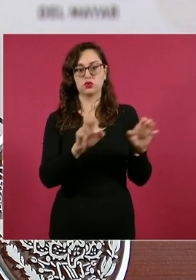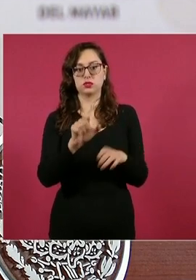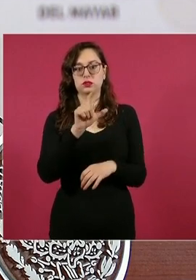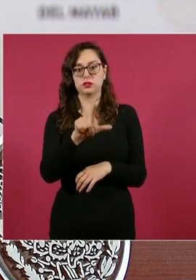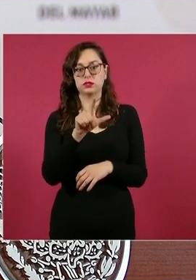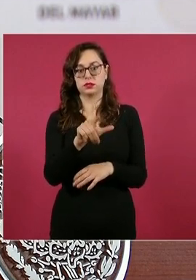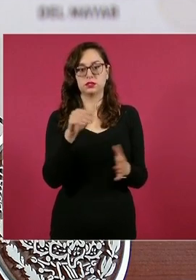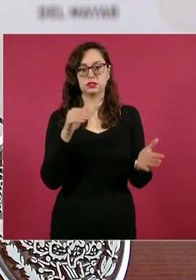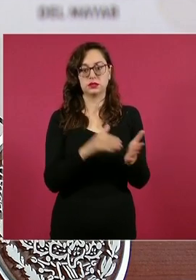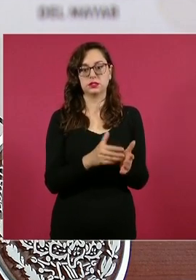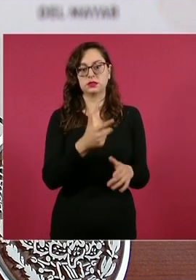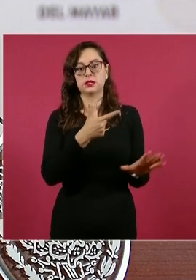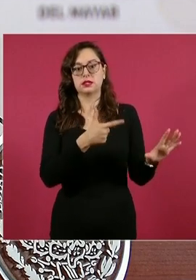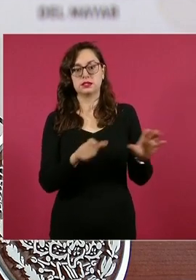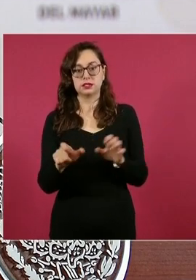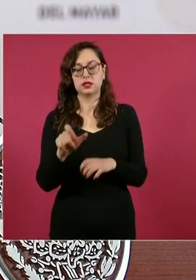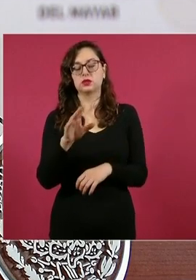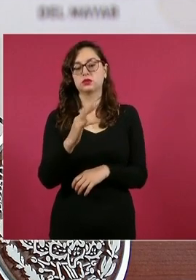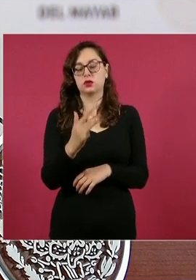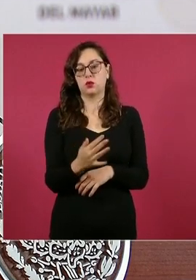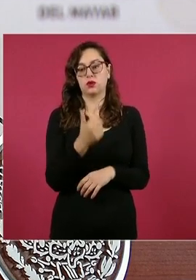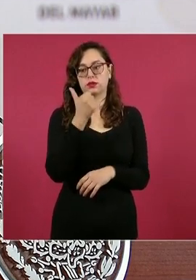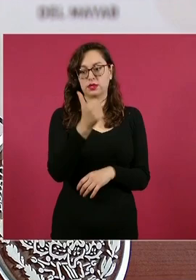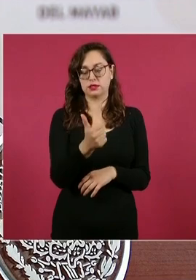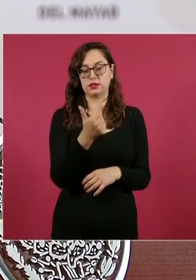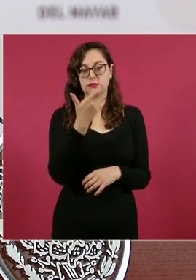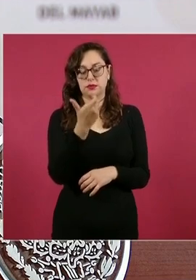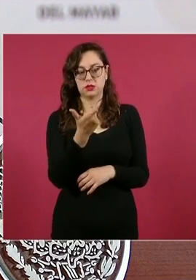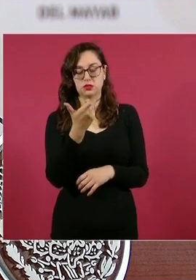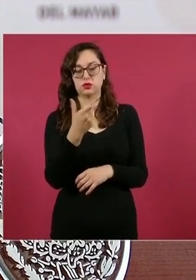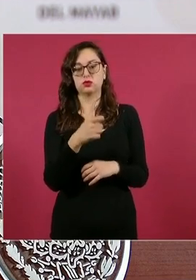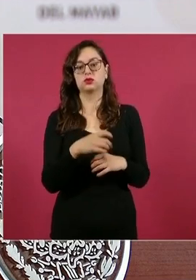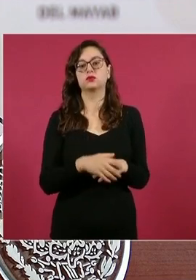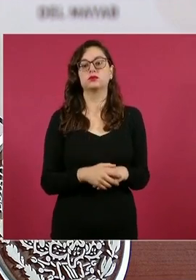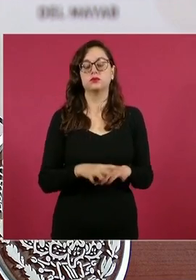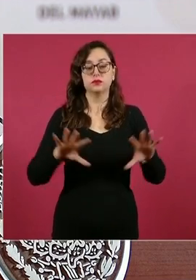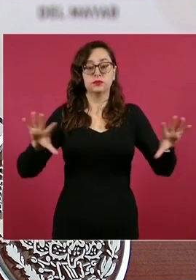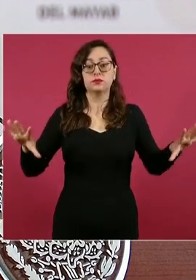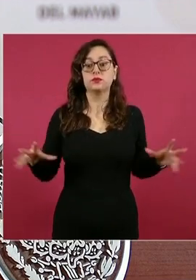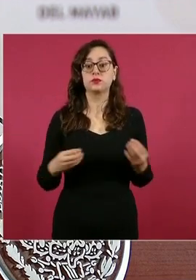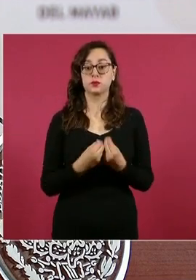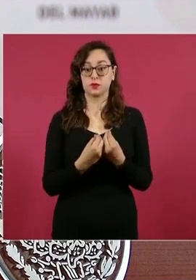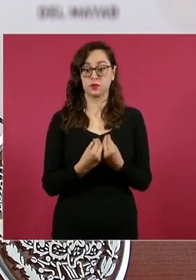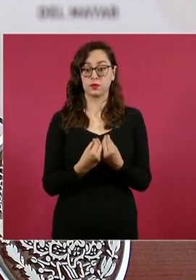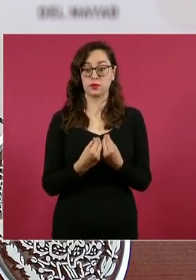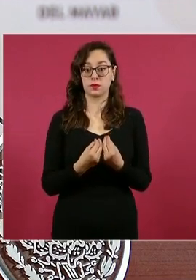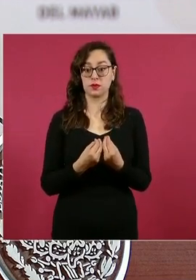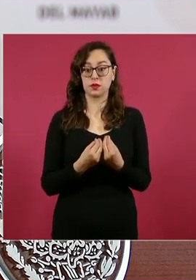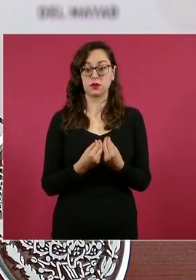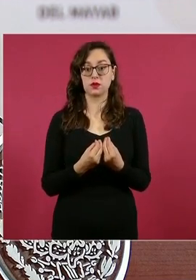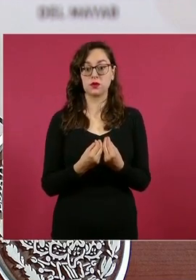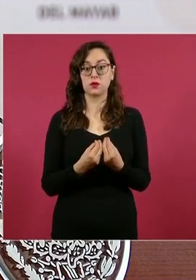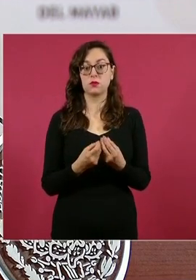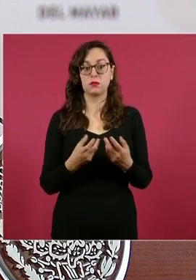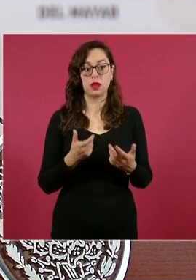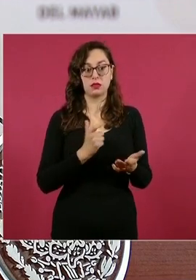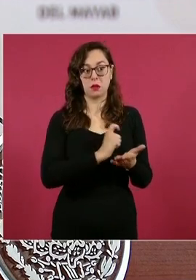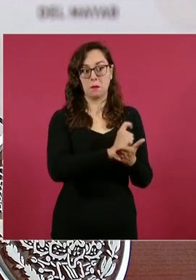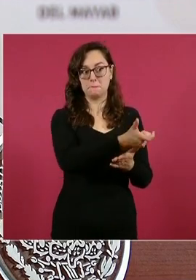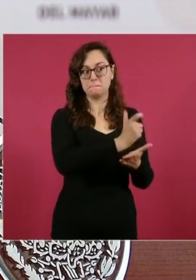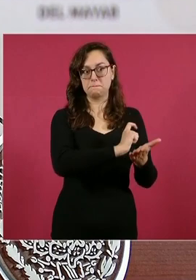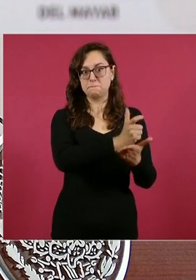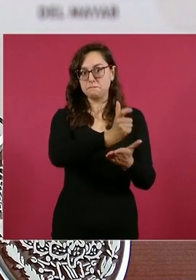9817 756 pes2 cavos para un total de esta clase de